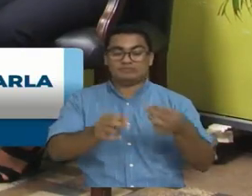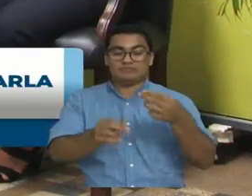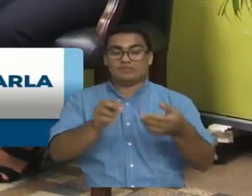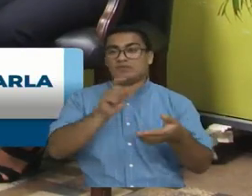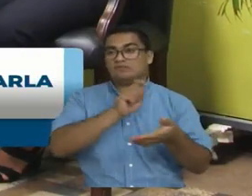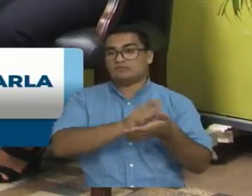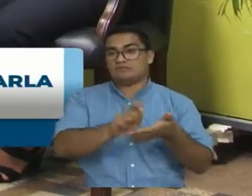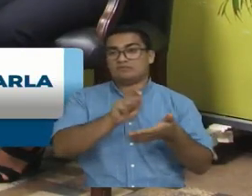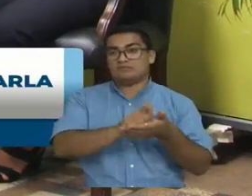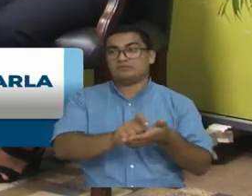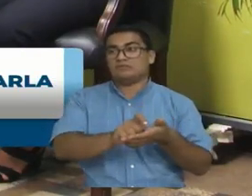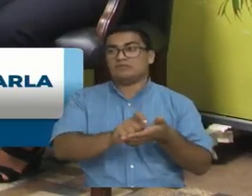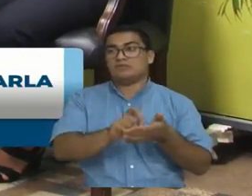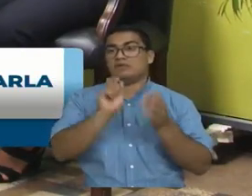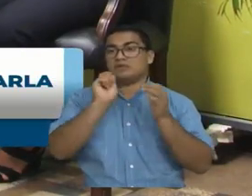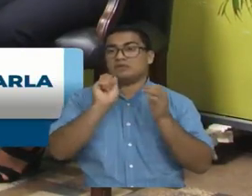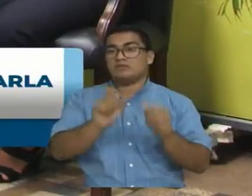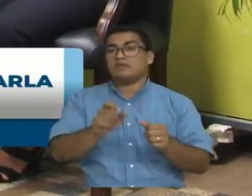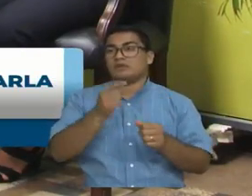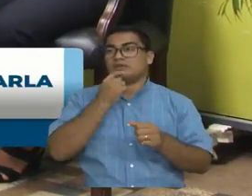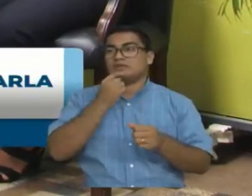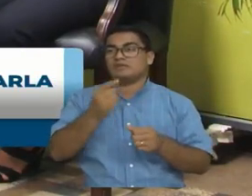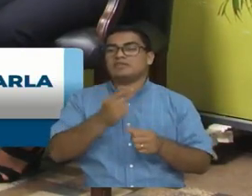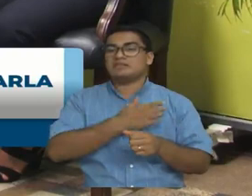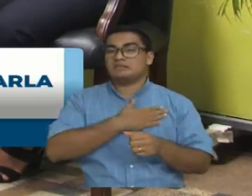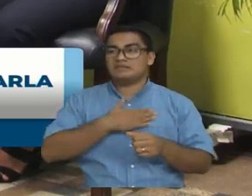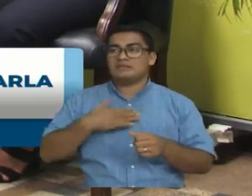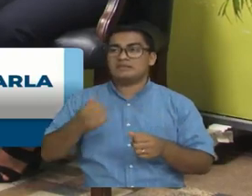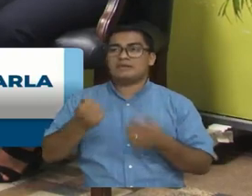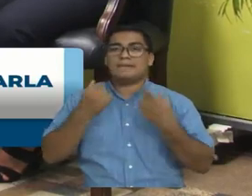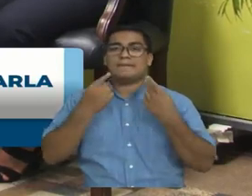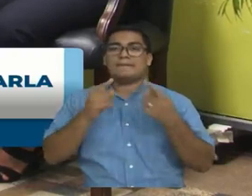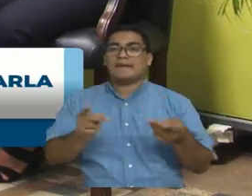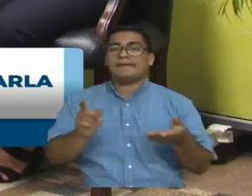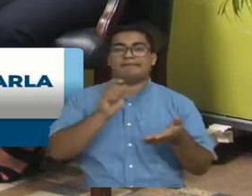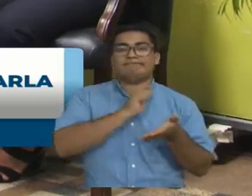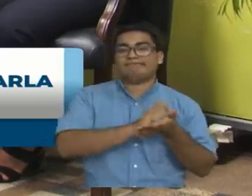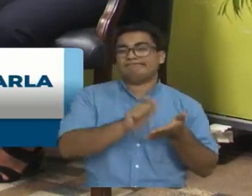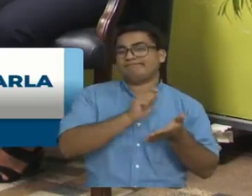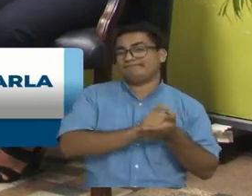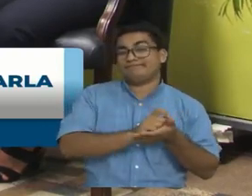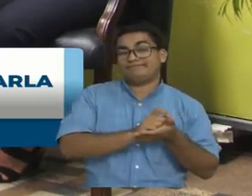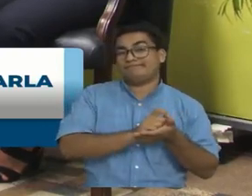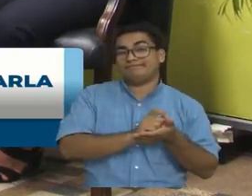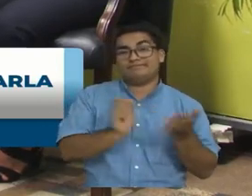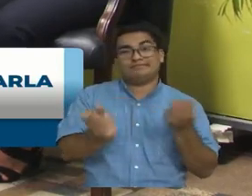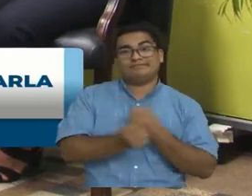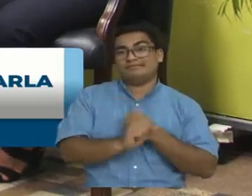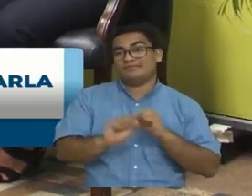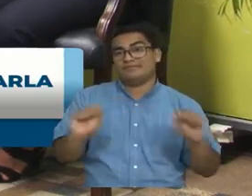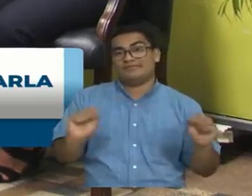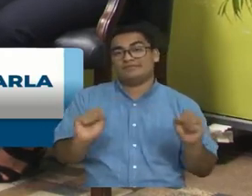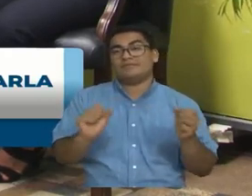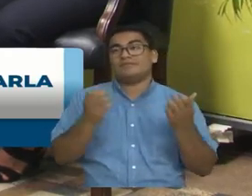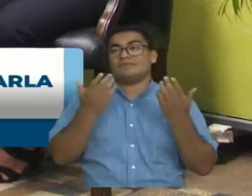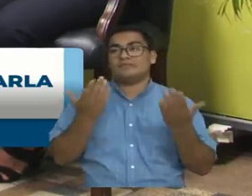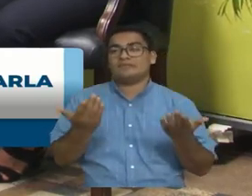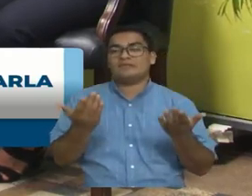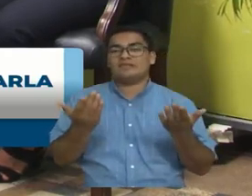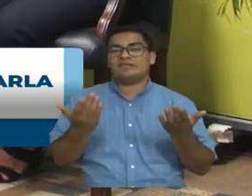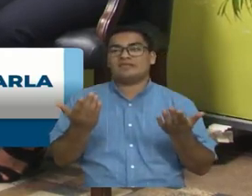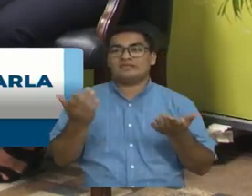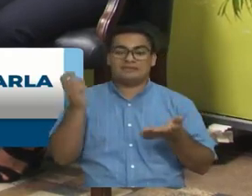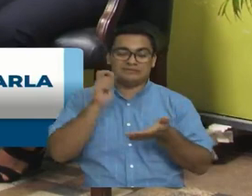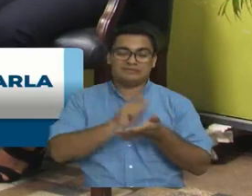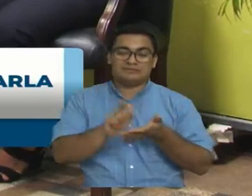papel, porque ellos pueden decir las cosas mejor, pero escribirlas no es igual. Entonces, en la etapa de la edad de escritura, ahí